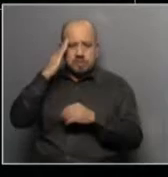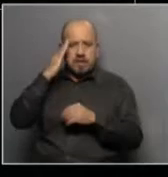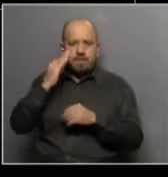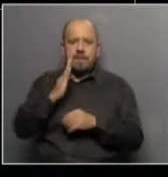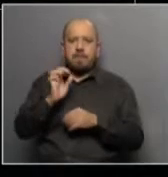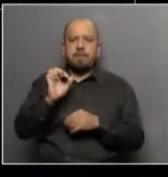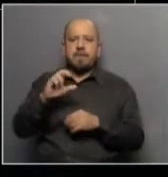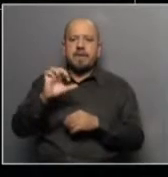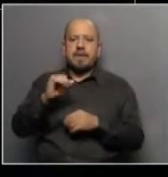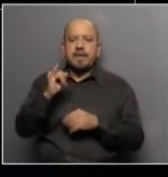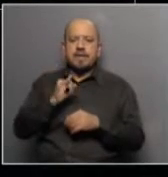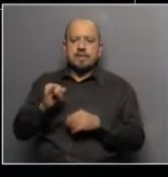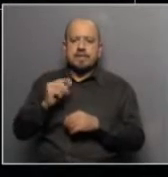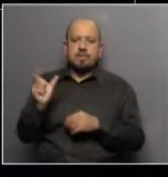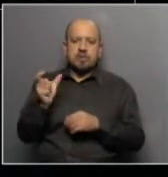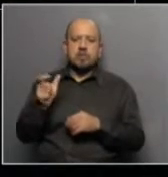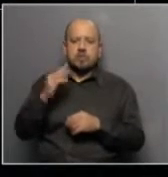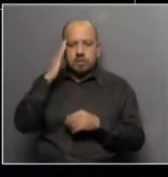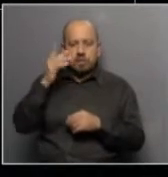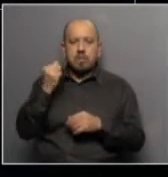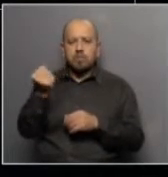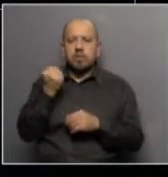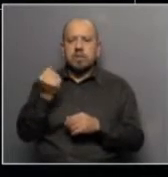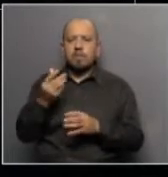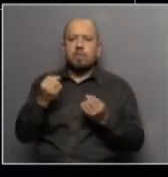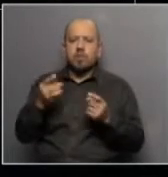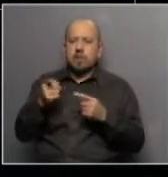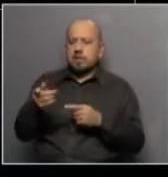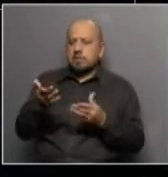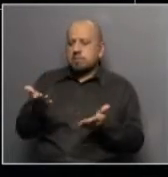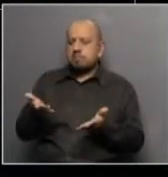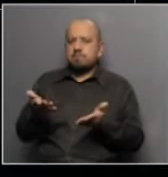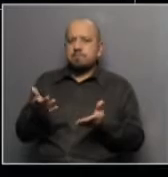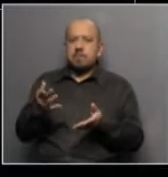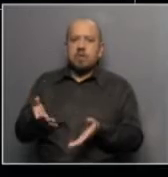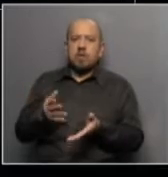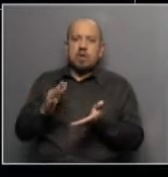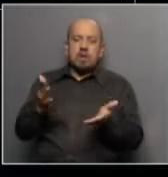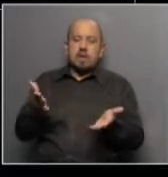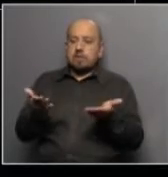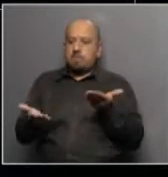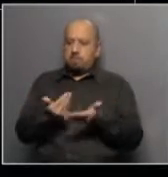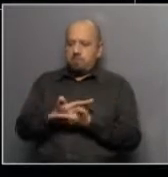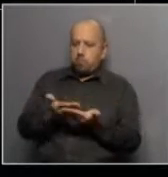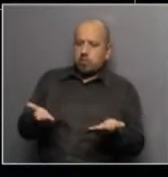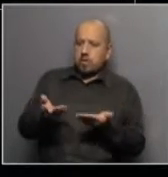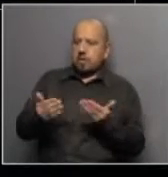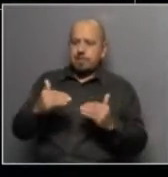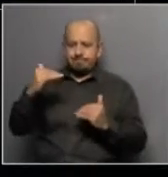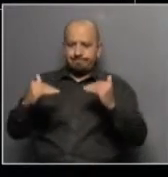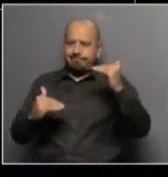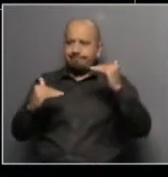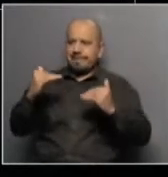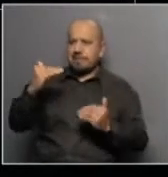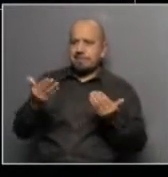en el país. Y bueno, creo que es importante porque de una manera es la otra cara de una misma moneda, ¿no? El tema de la desigualdad